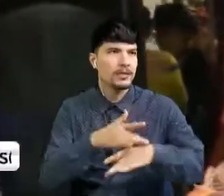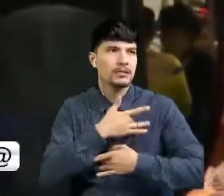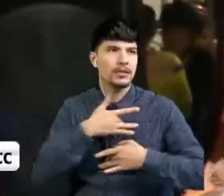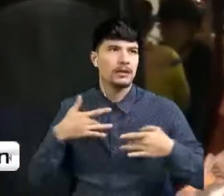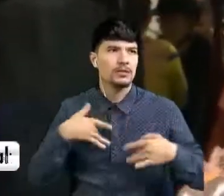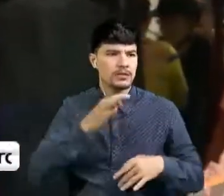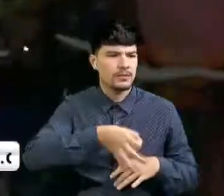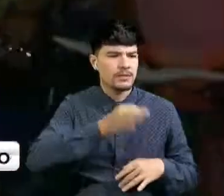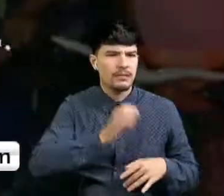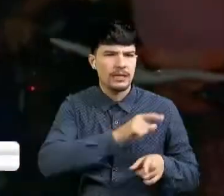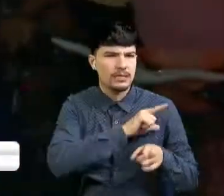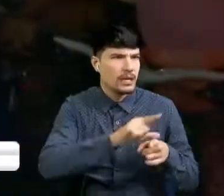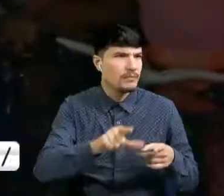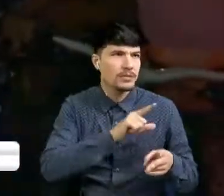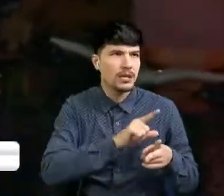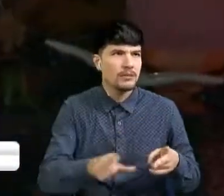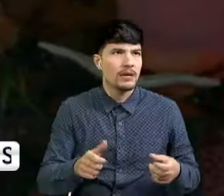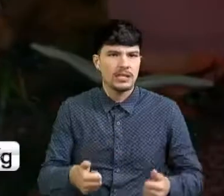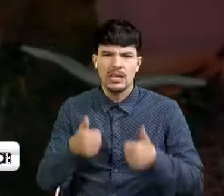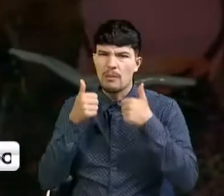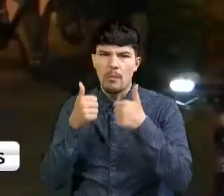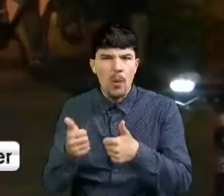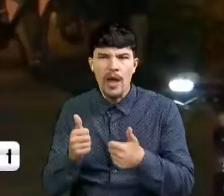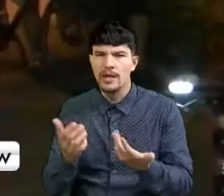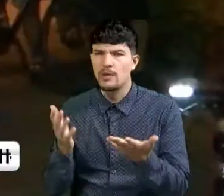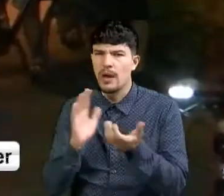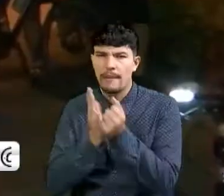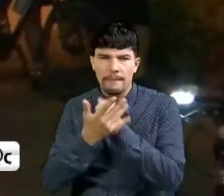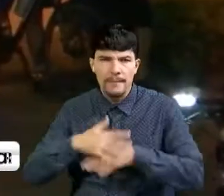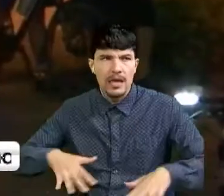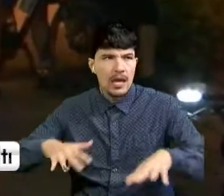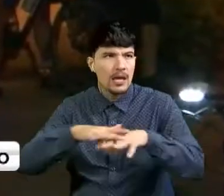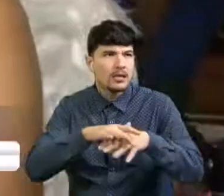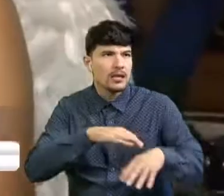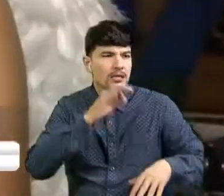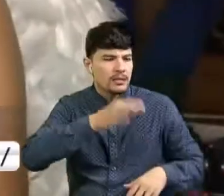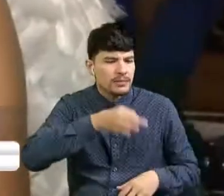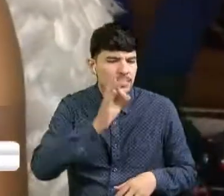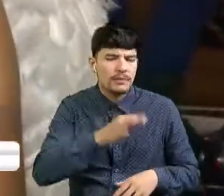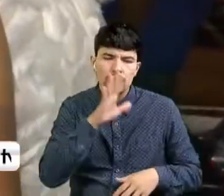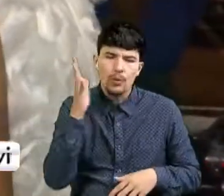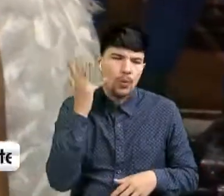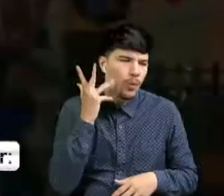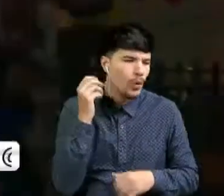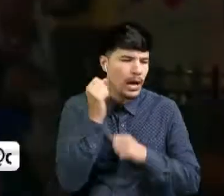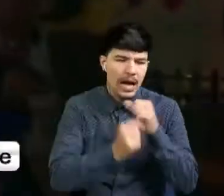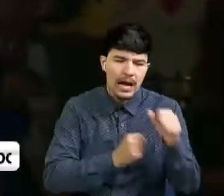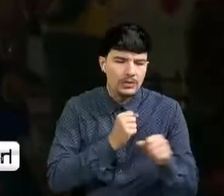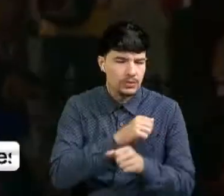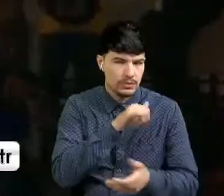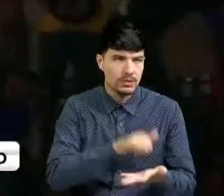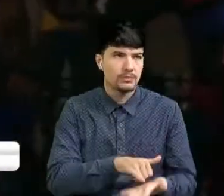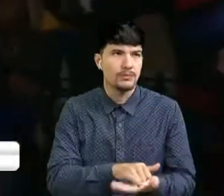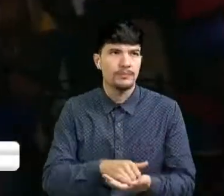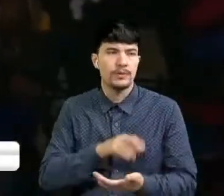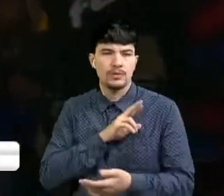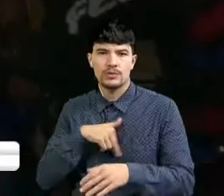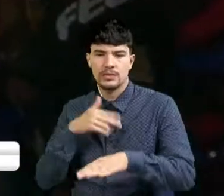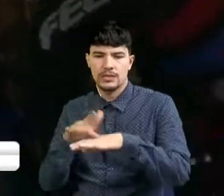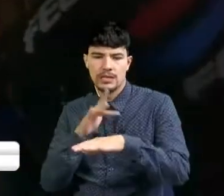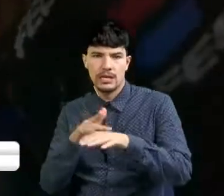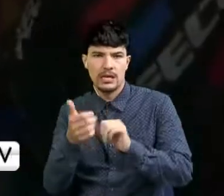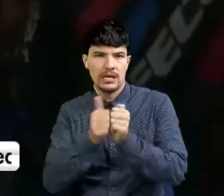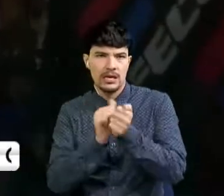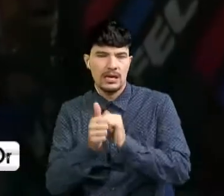cada 8 días por salud. Es bueno para el medio ambiente. Lo hemos hecho todos los años. Incentivar al deporte. Y disfrutando de